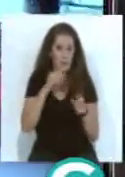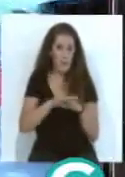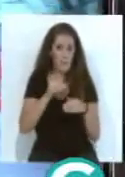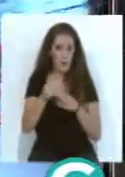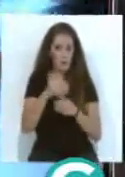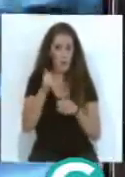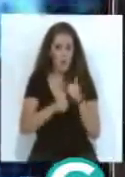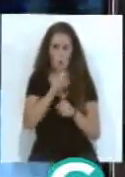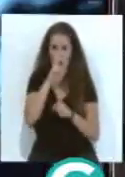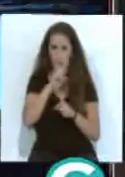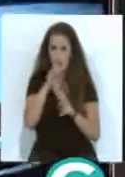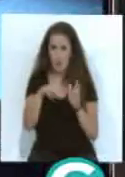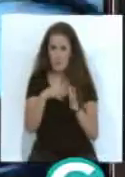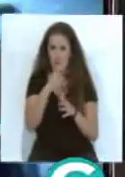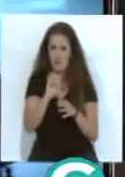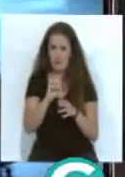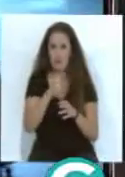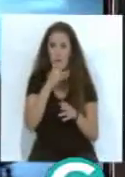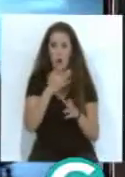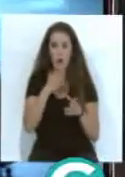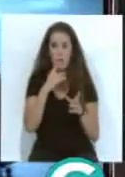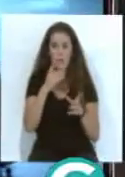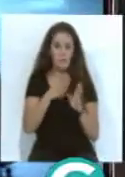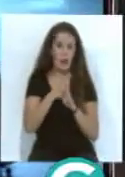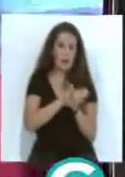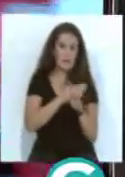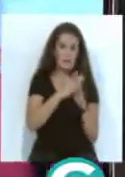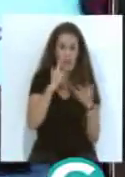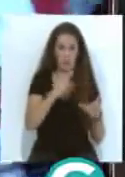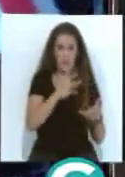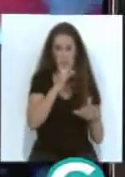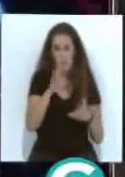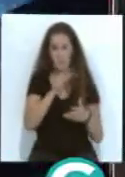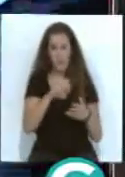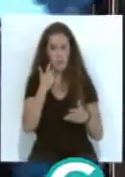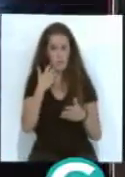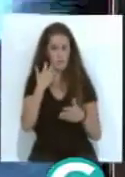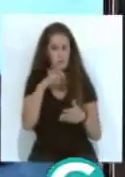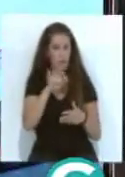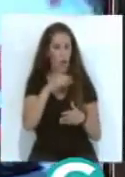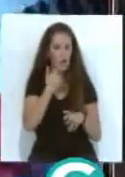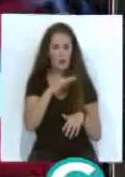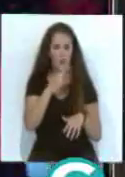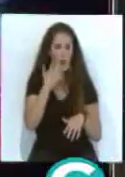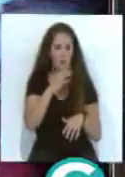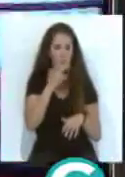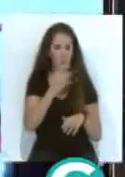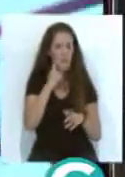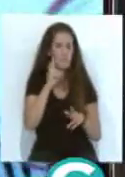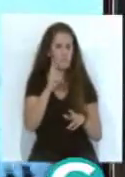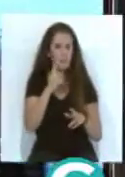de 2020. ¿Por qué no lo hemos encajado ahí en el bloque de actualidad? Porque nos ha parecido tan original que merecía la pena el